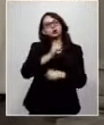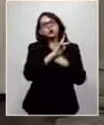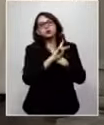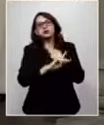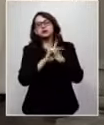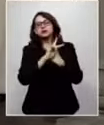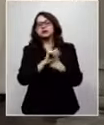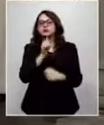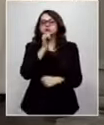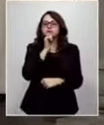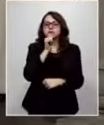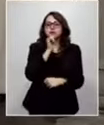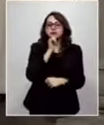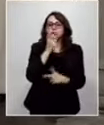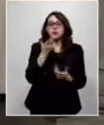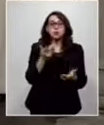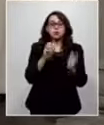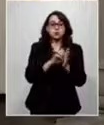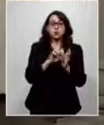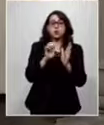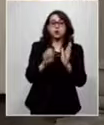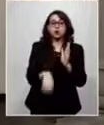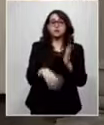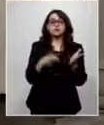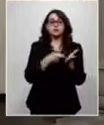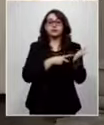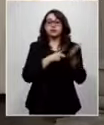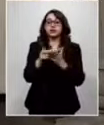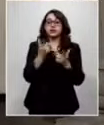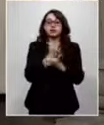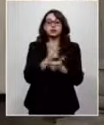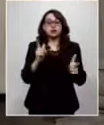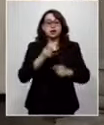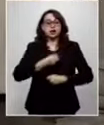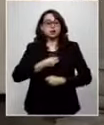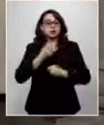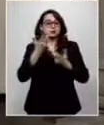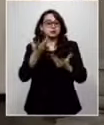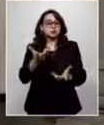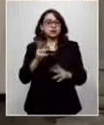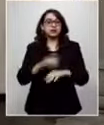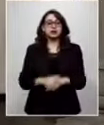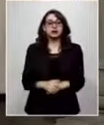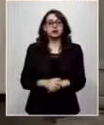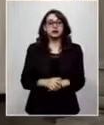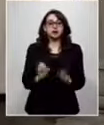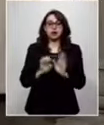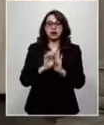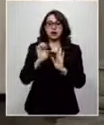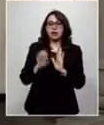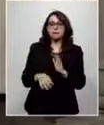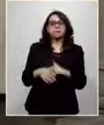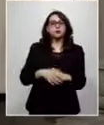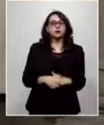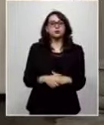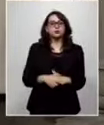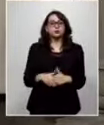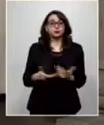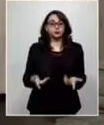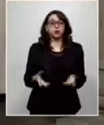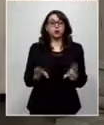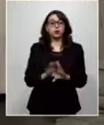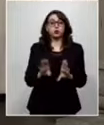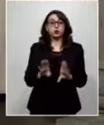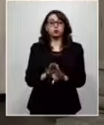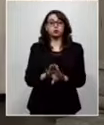reivindicaban. Uno de ellos es el derecho a la libertad de expresión, por poner, cuando veníamos justamente de un régimen